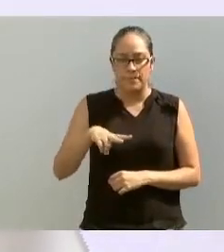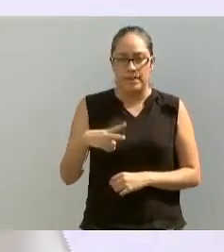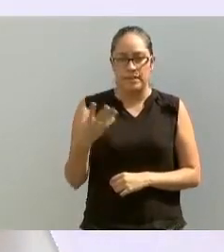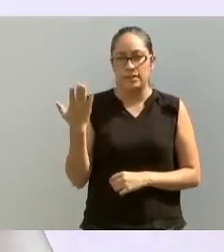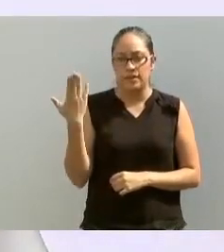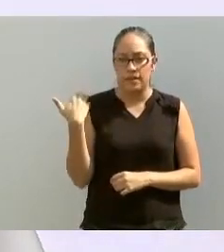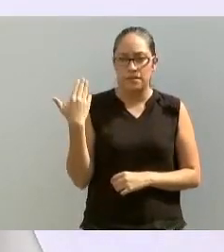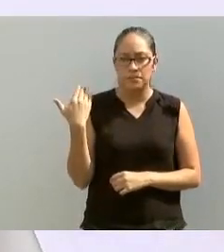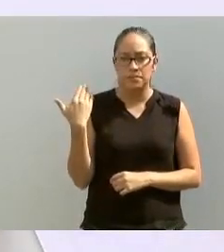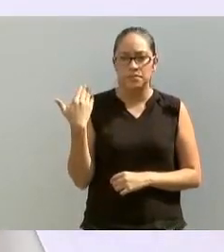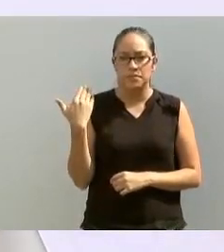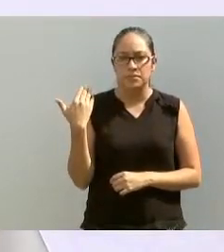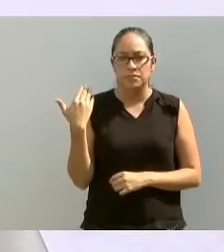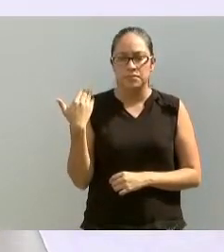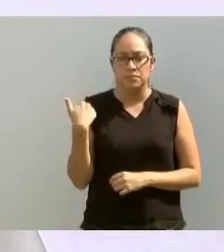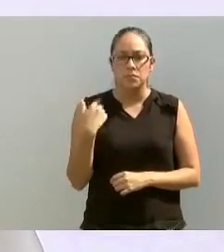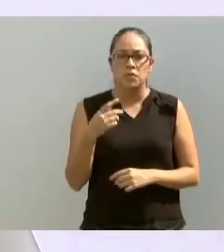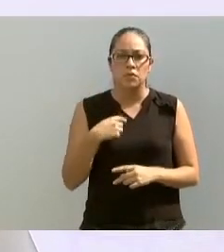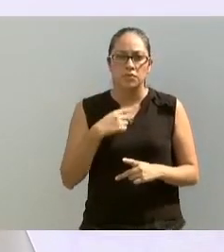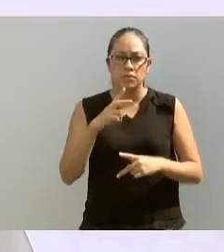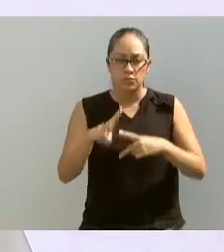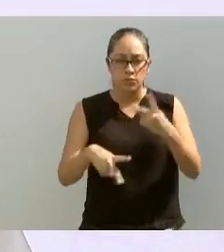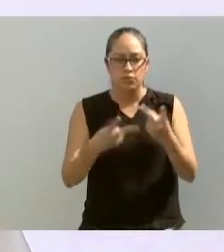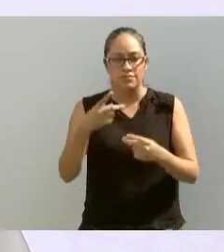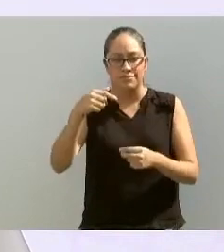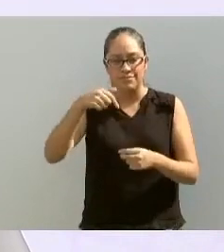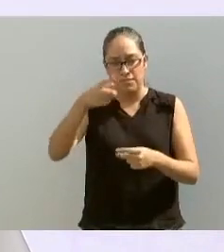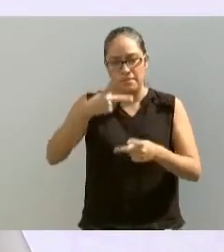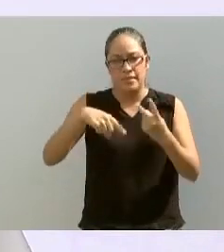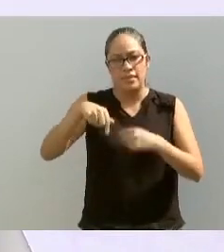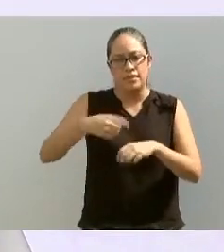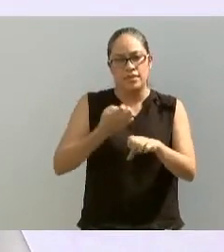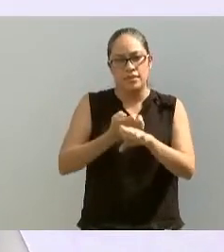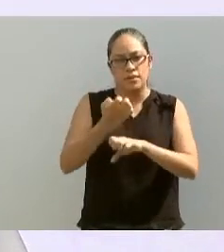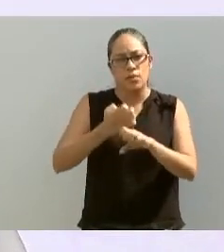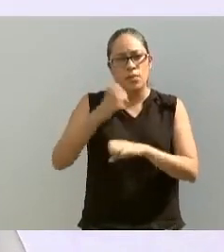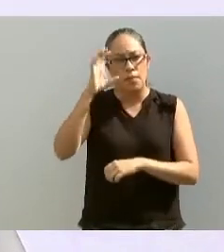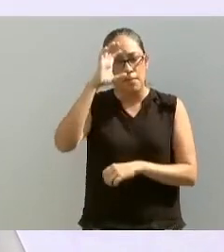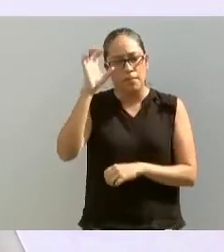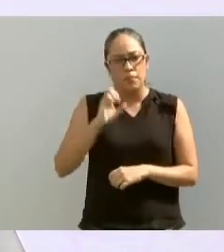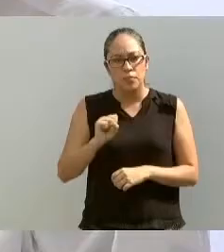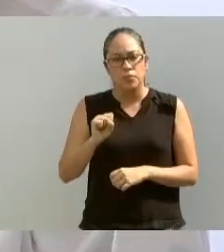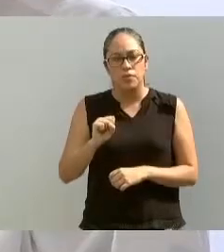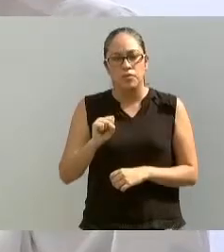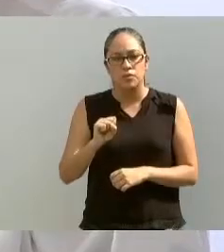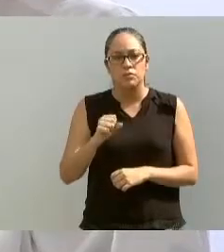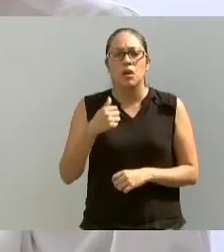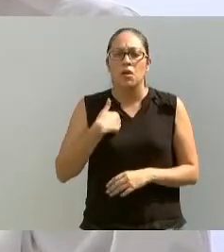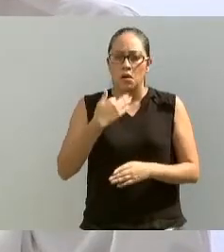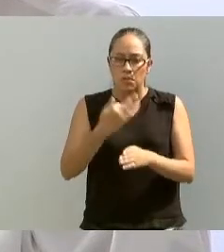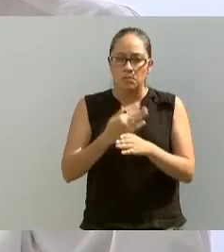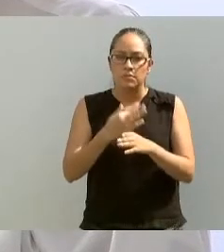también estuvimos en Morelos y vamos a seguir